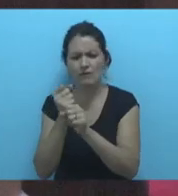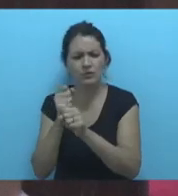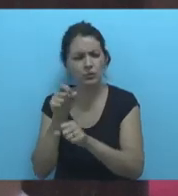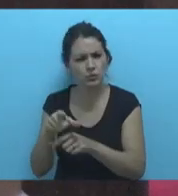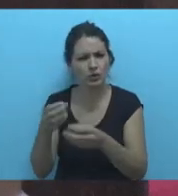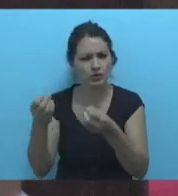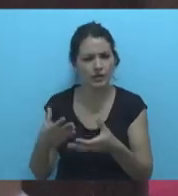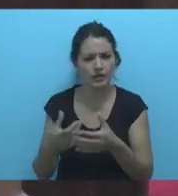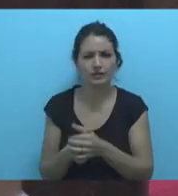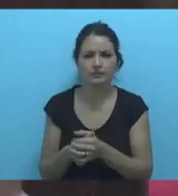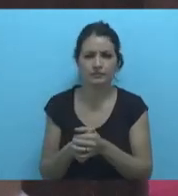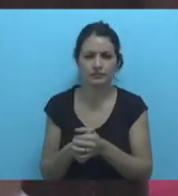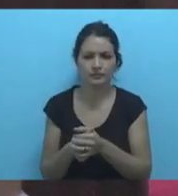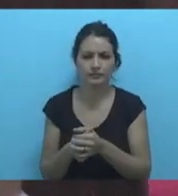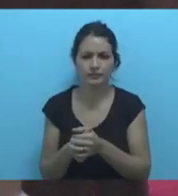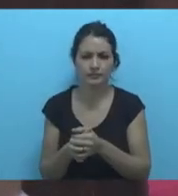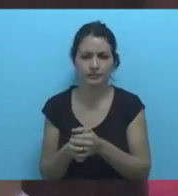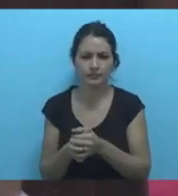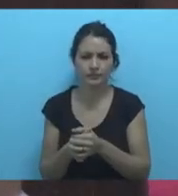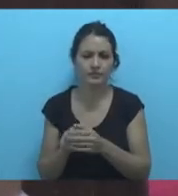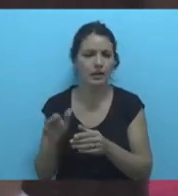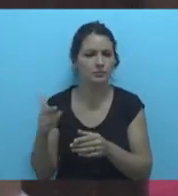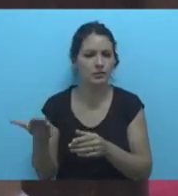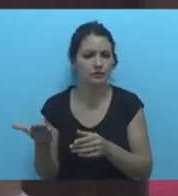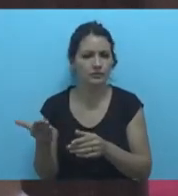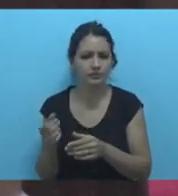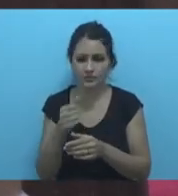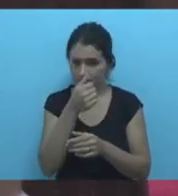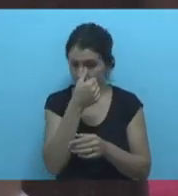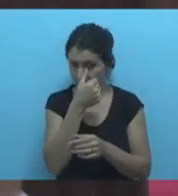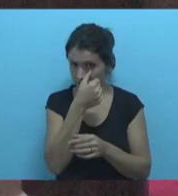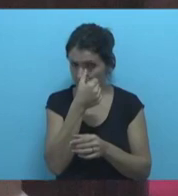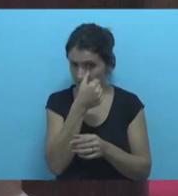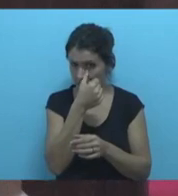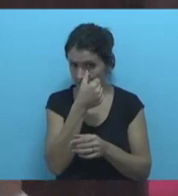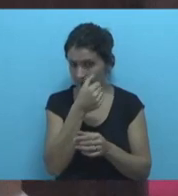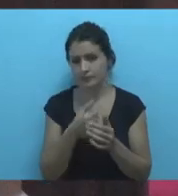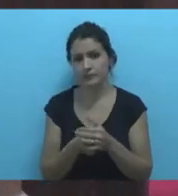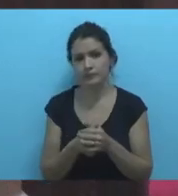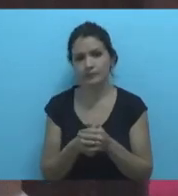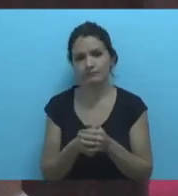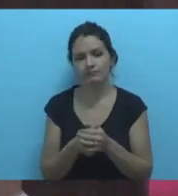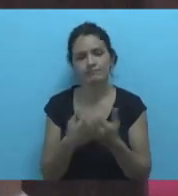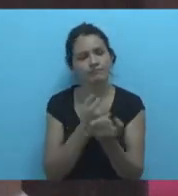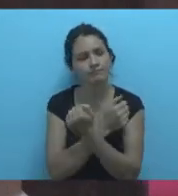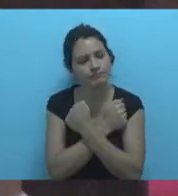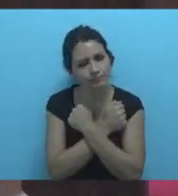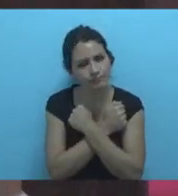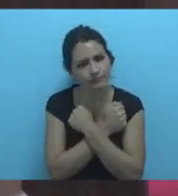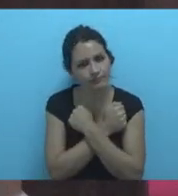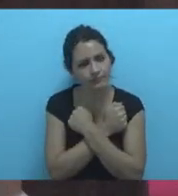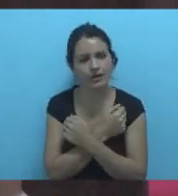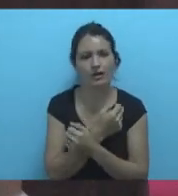distinto momento. Así que bueno, quiero a través de estas palabras darles un enorme